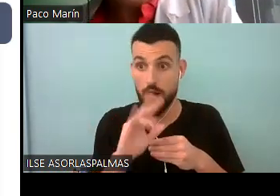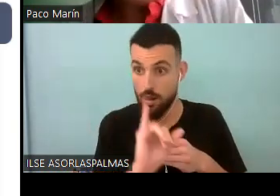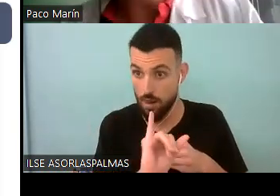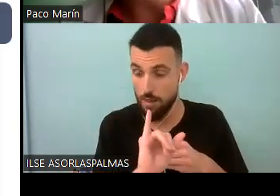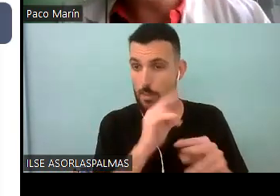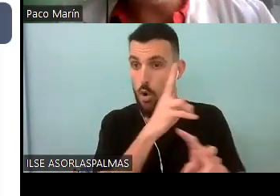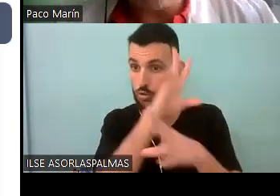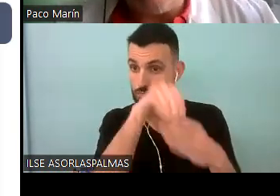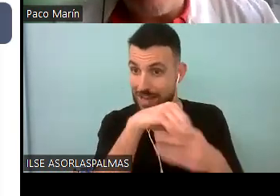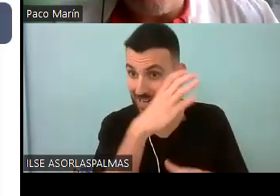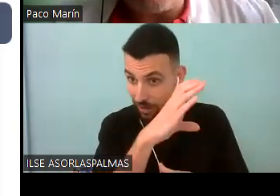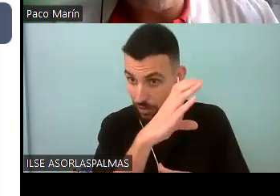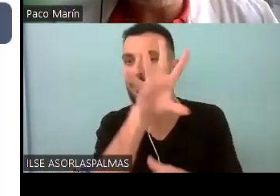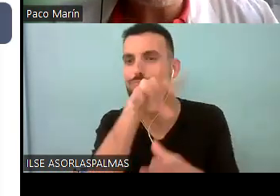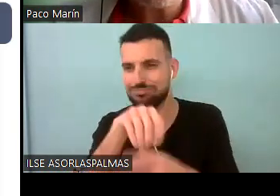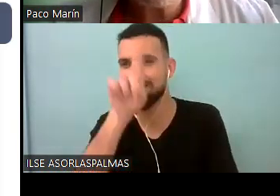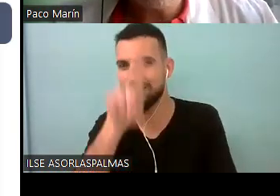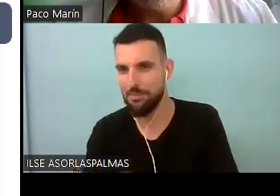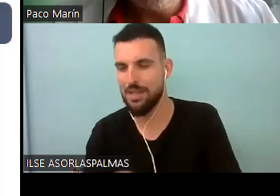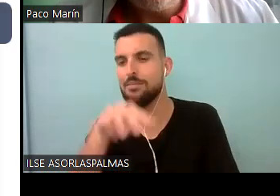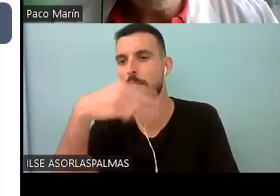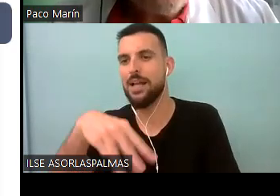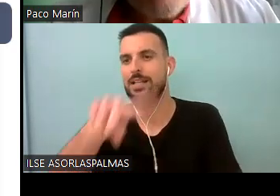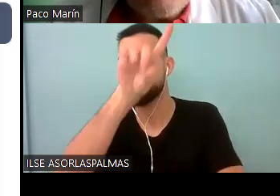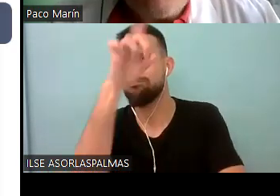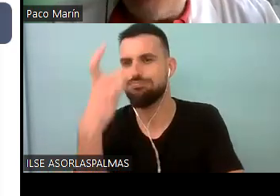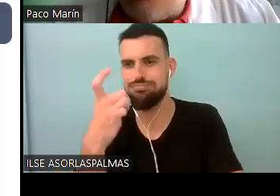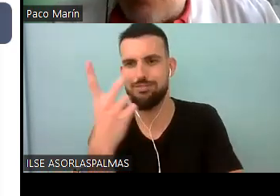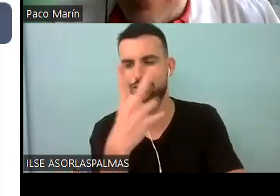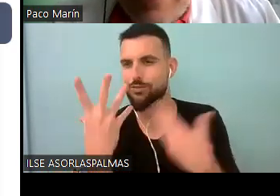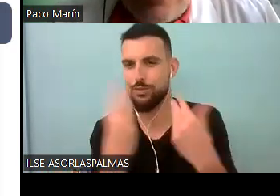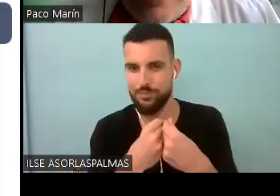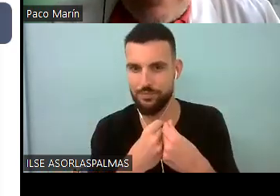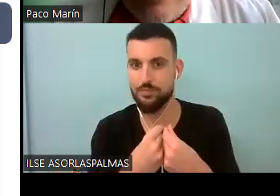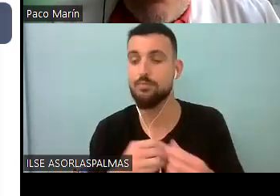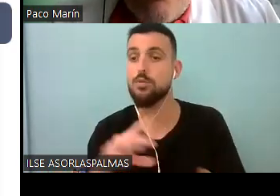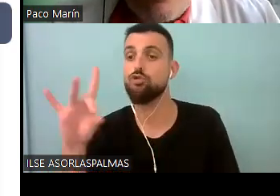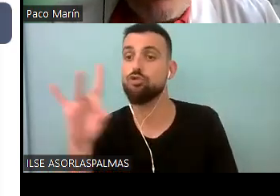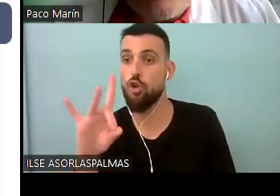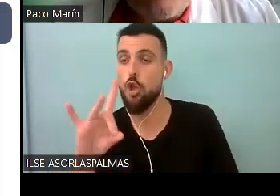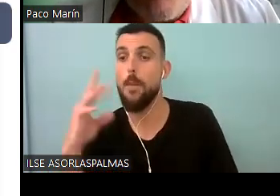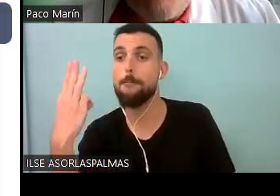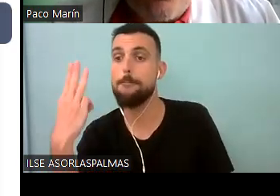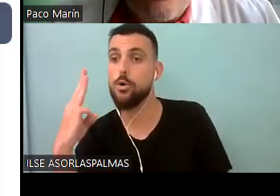encontremos también magnesio. El sodio y el potasio, como en cualquier otra